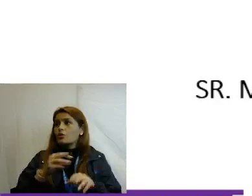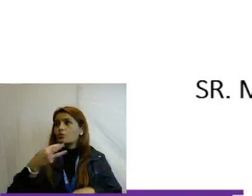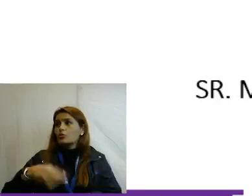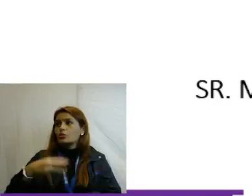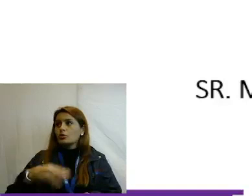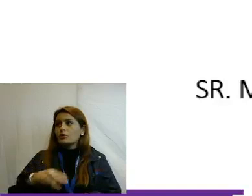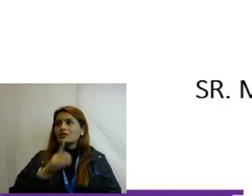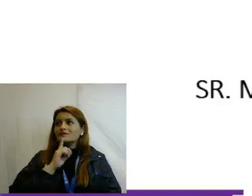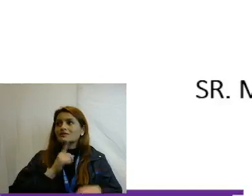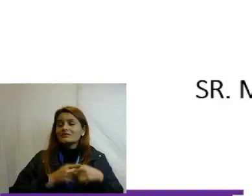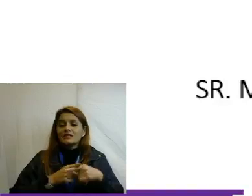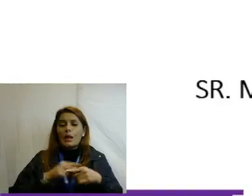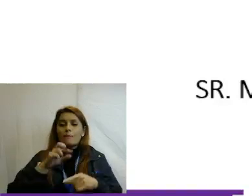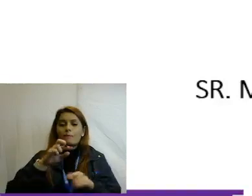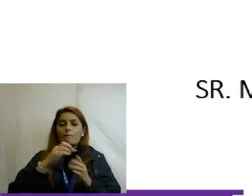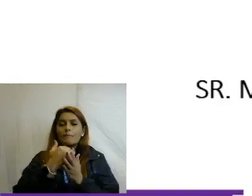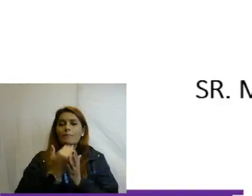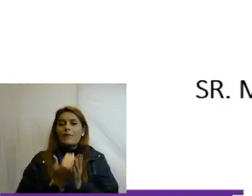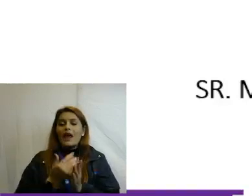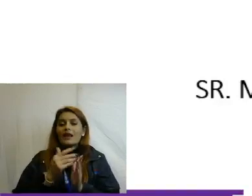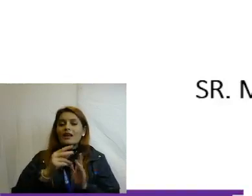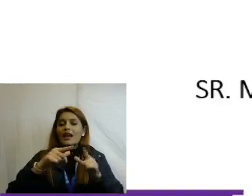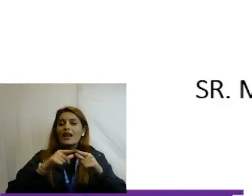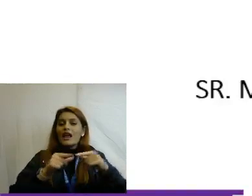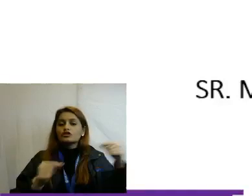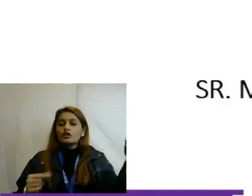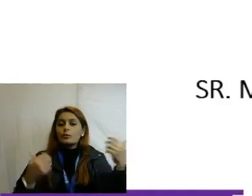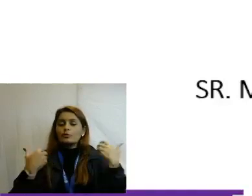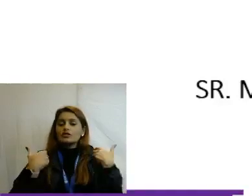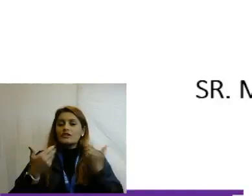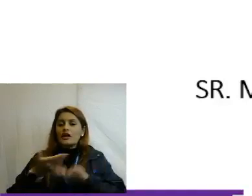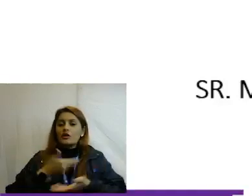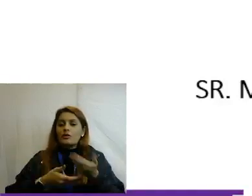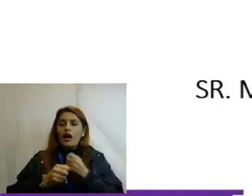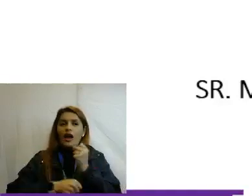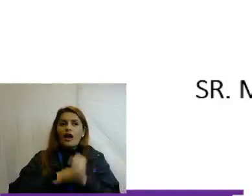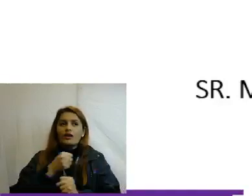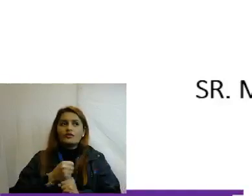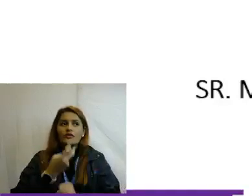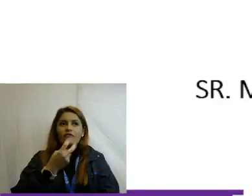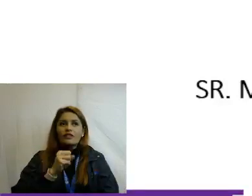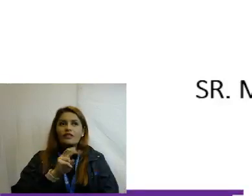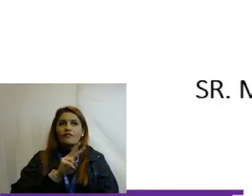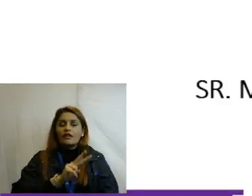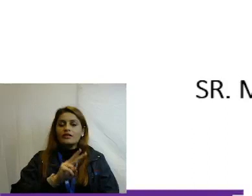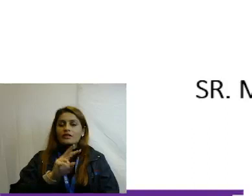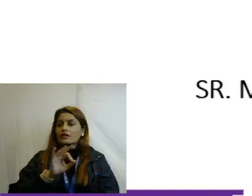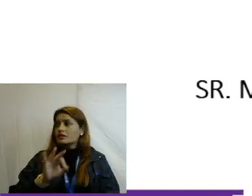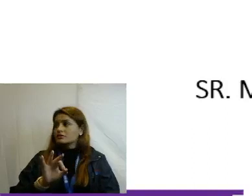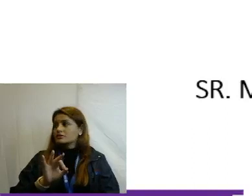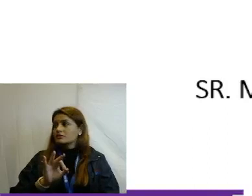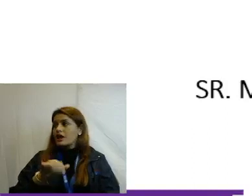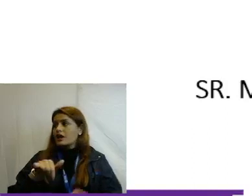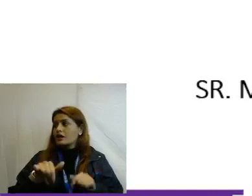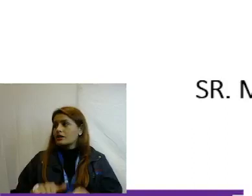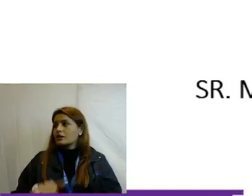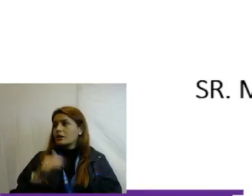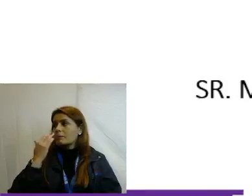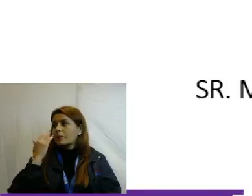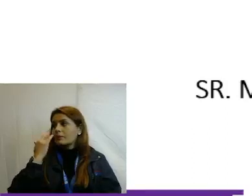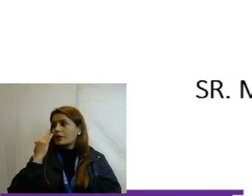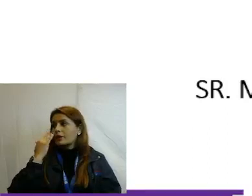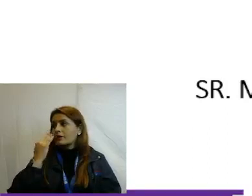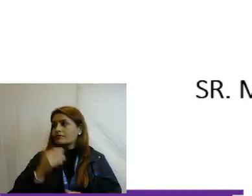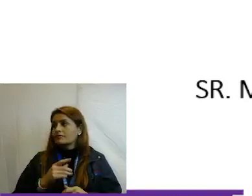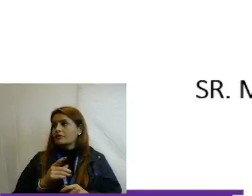Subdere se llama Plan Nacional de Esterilización Responsabilidad Compartida año 2022 de la Comuna de Melipilla,